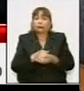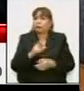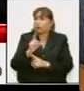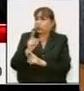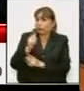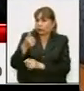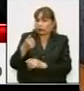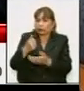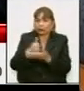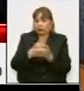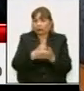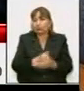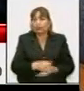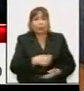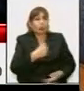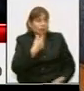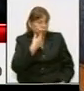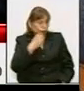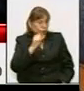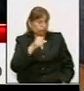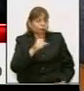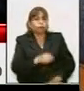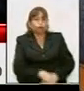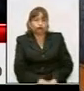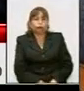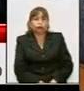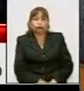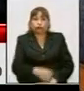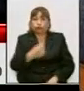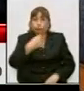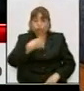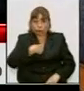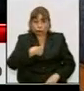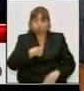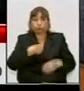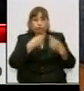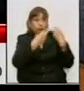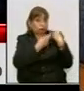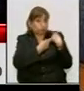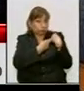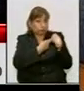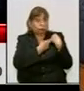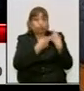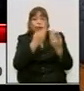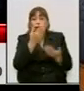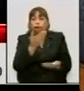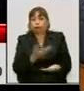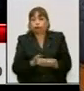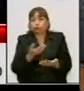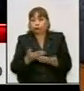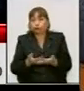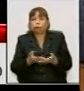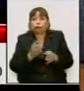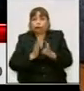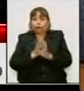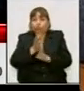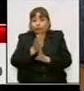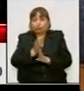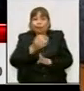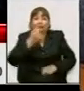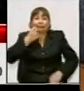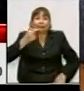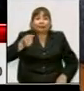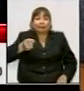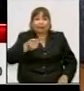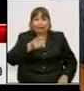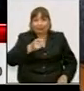político suyo, porque usted era responsable. Claro, por eso digo, yo soy responsable de la administración directa, pero ellos eran